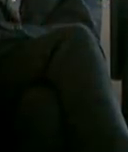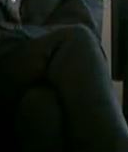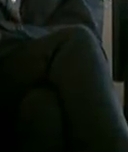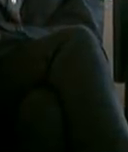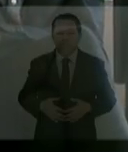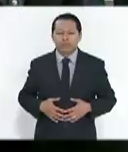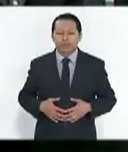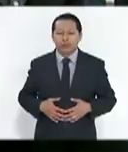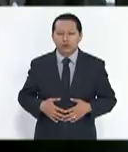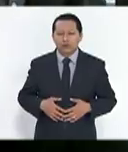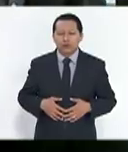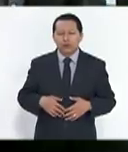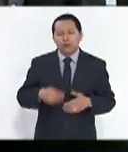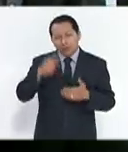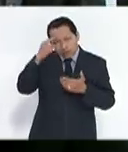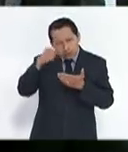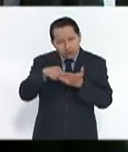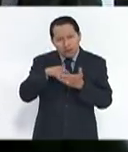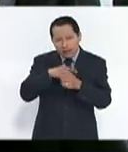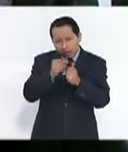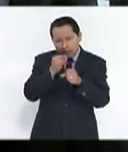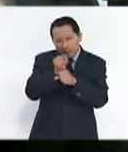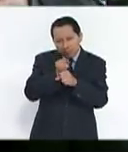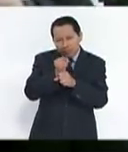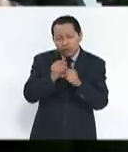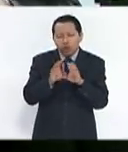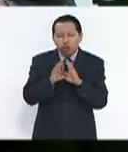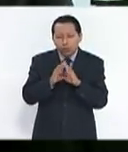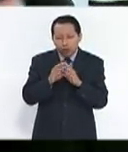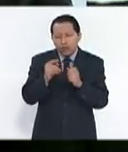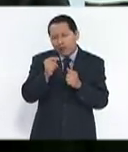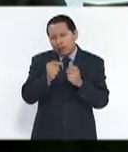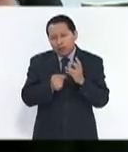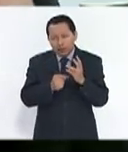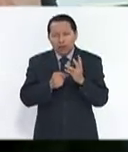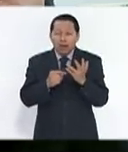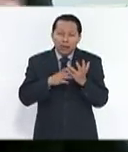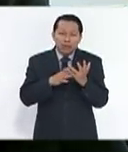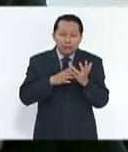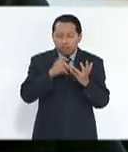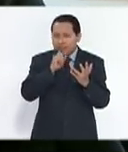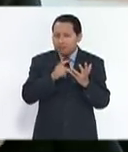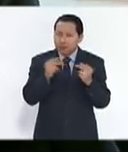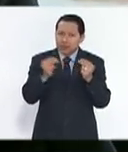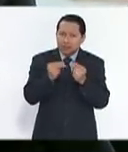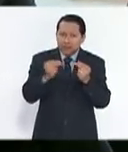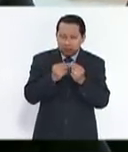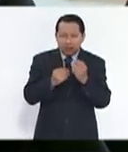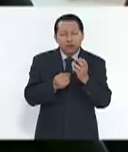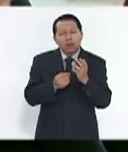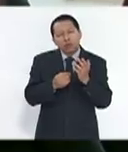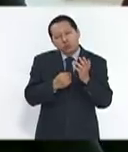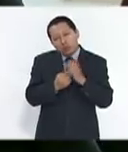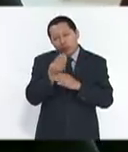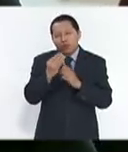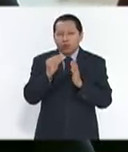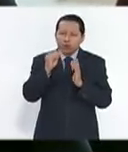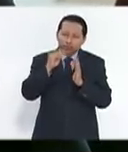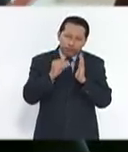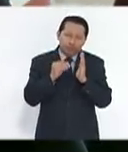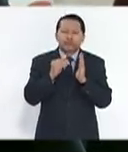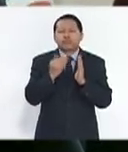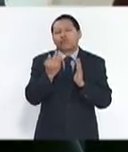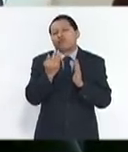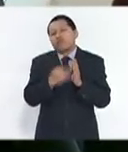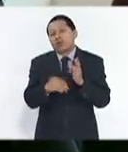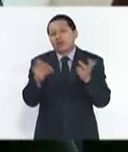Creo que estuvimos viendo, explorando qué repertorio teníamos, qué repertorio era necesario actualizar, qué no se había hecho. En el